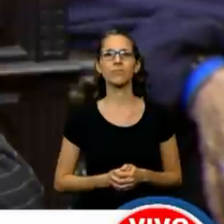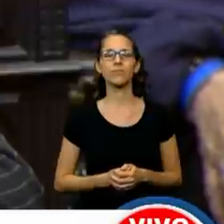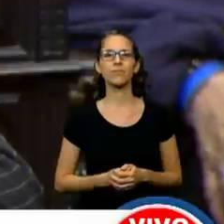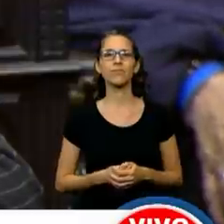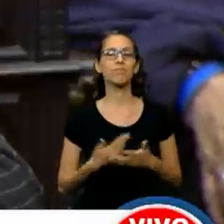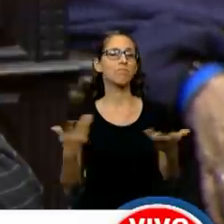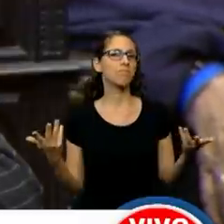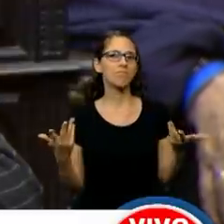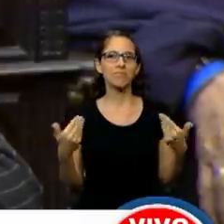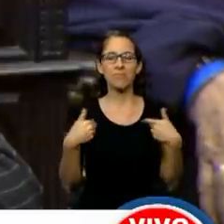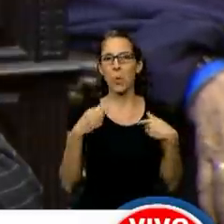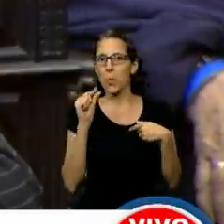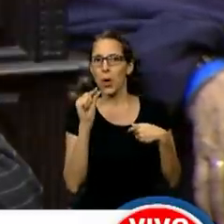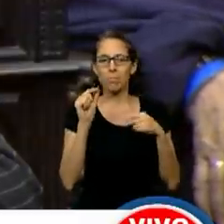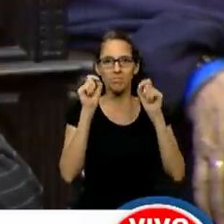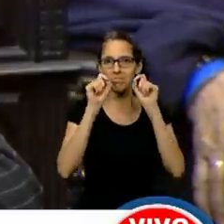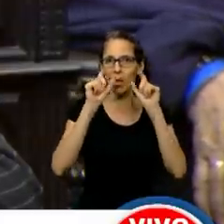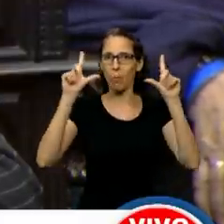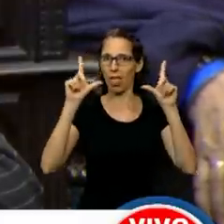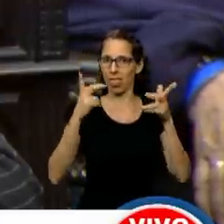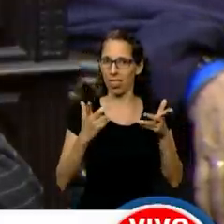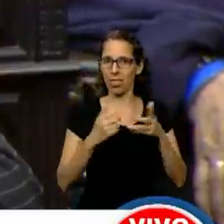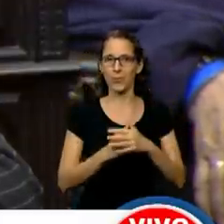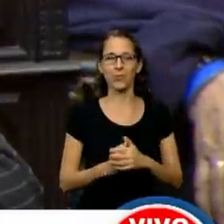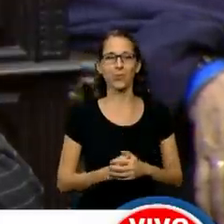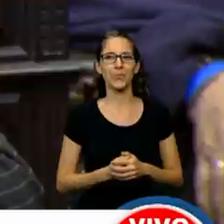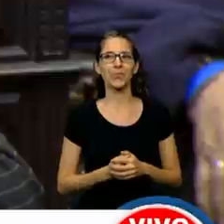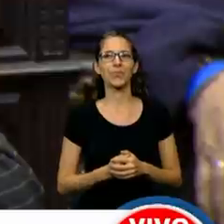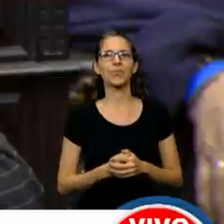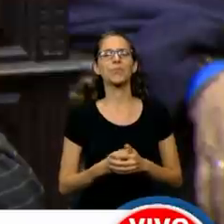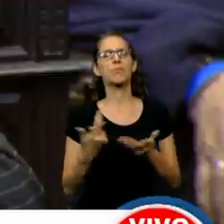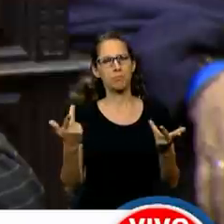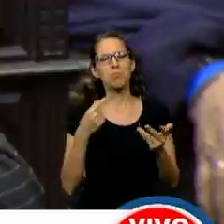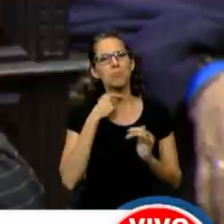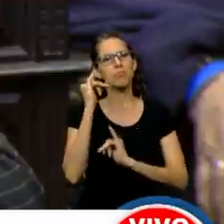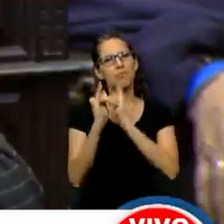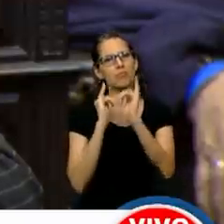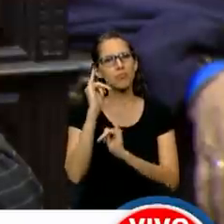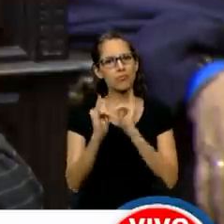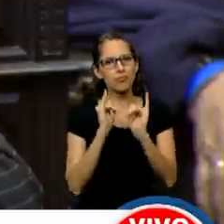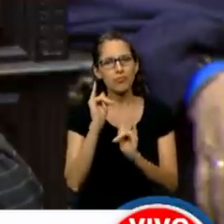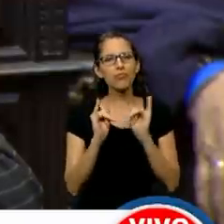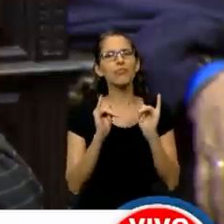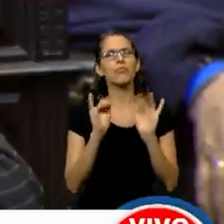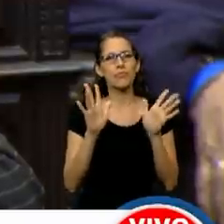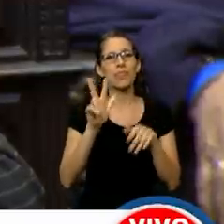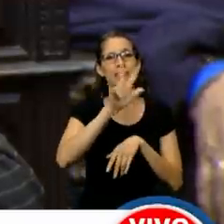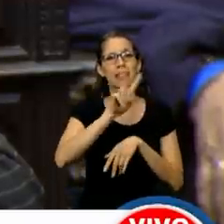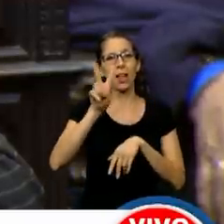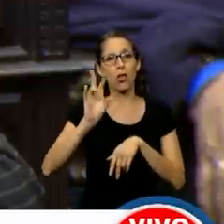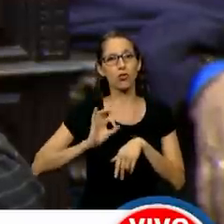estoy sorprendida pero quiero contarles que hace 32